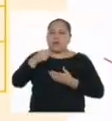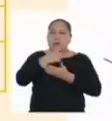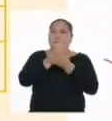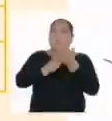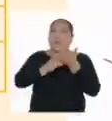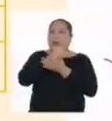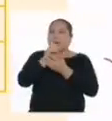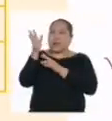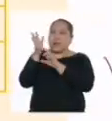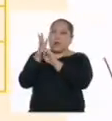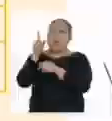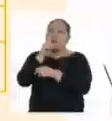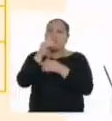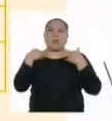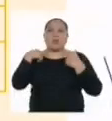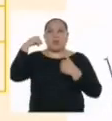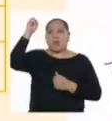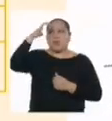luz?